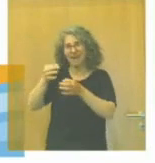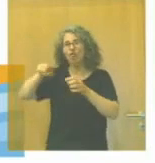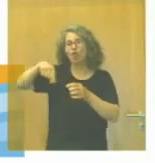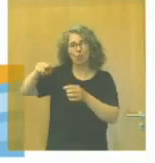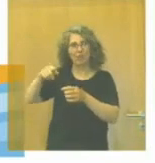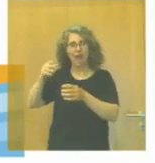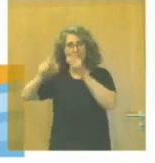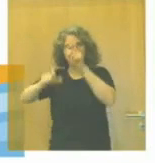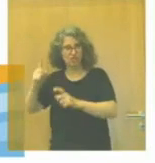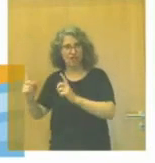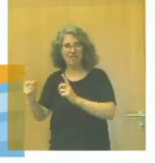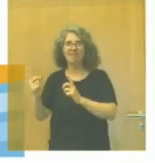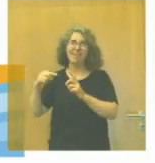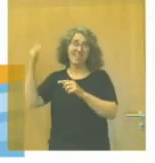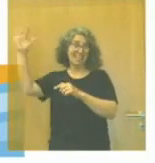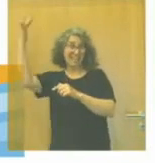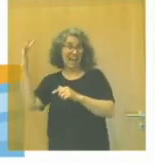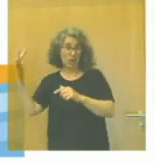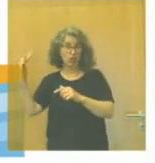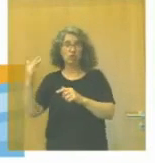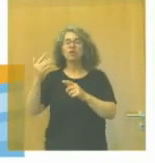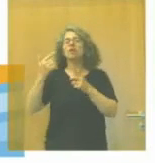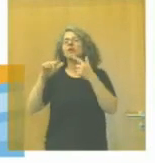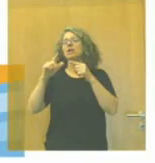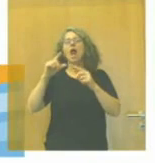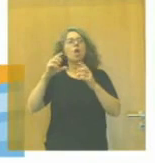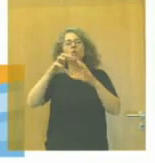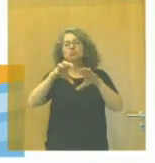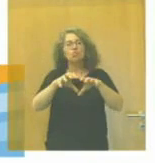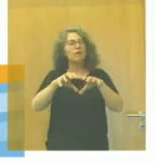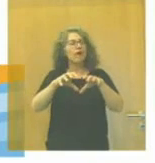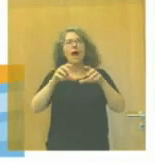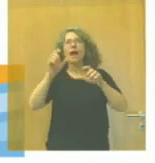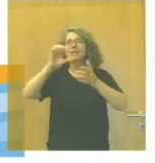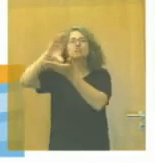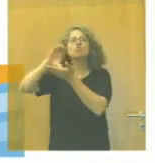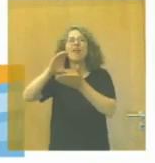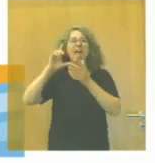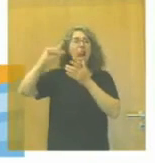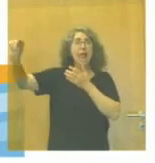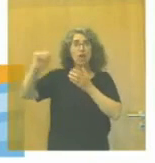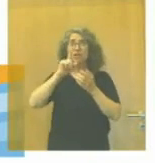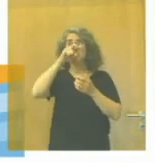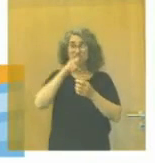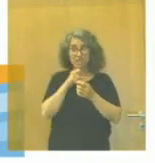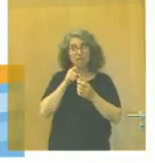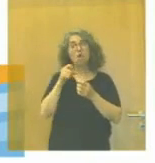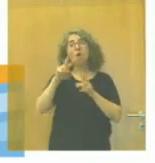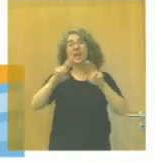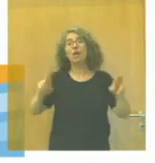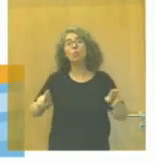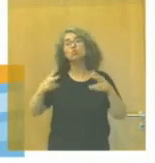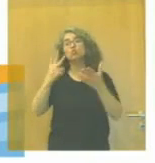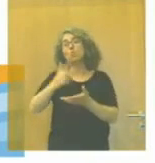y que en los lugares más alejados de Montevideo los recursos humanos en ese sentido son